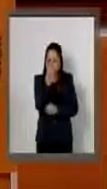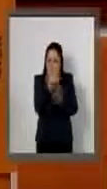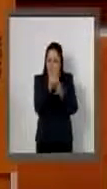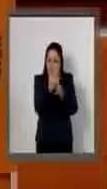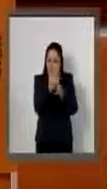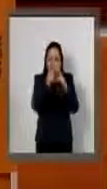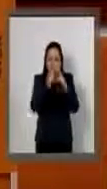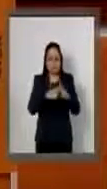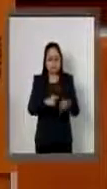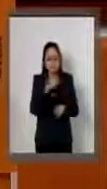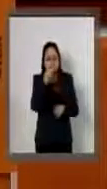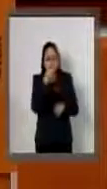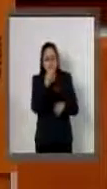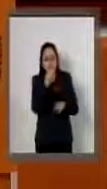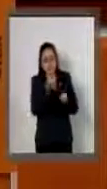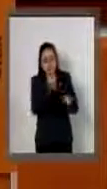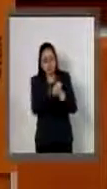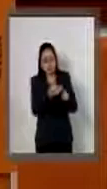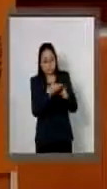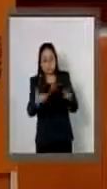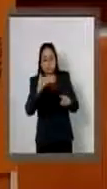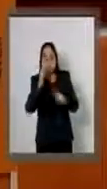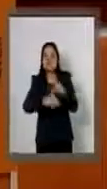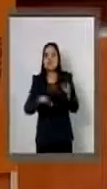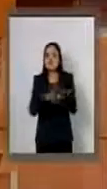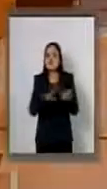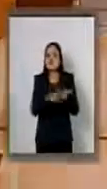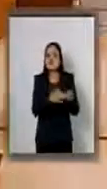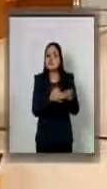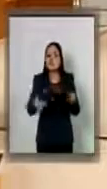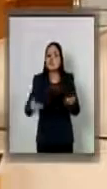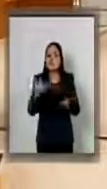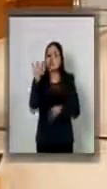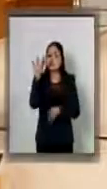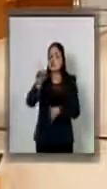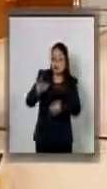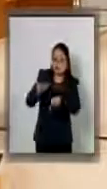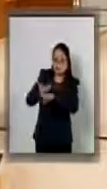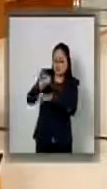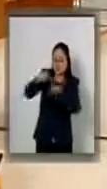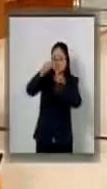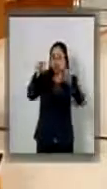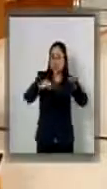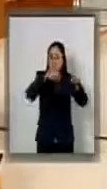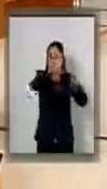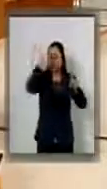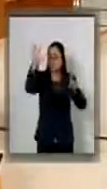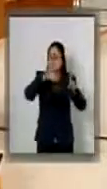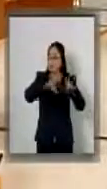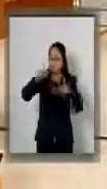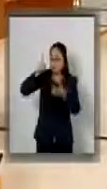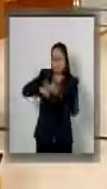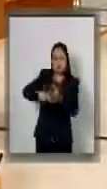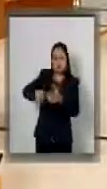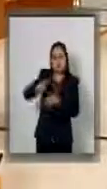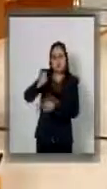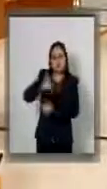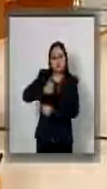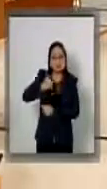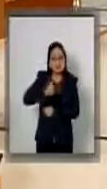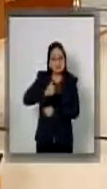Ese sexenio terminó, por cierto, con 10 entidades federativas con presencia militar.